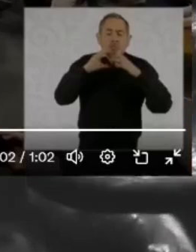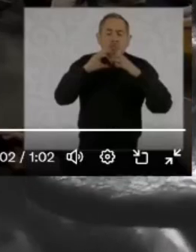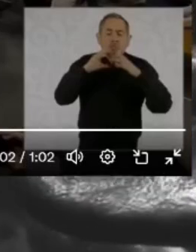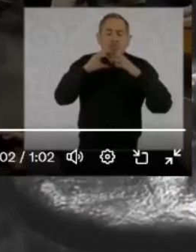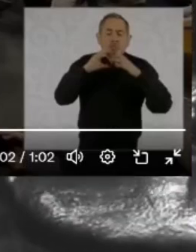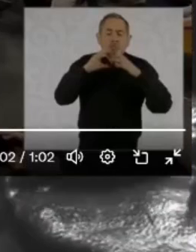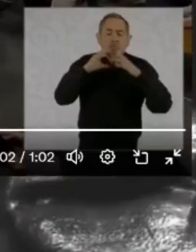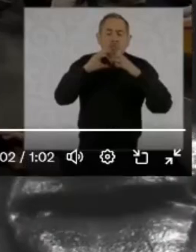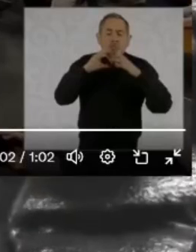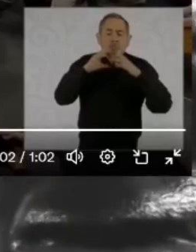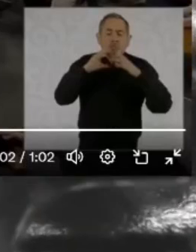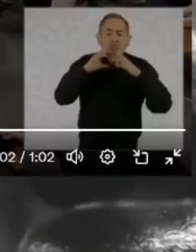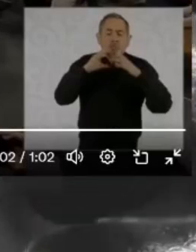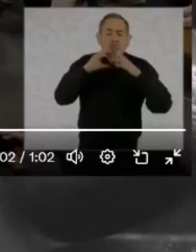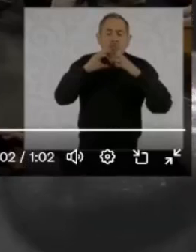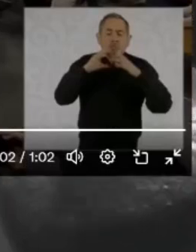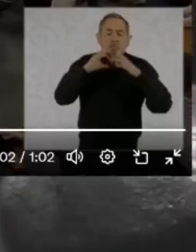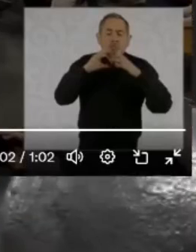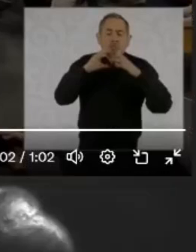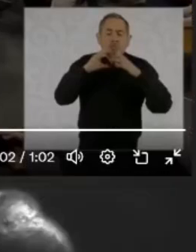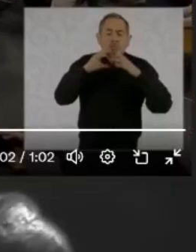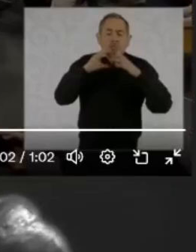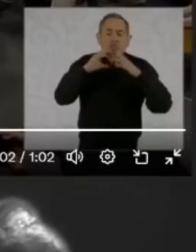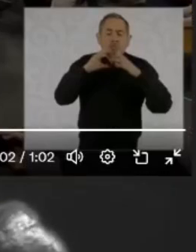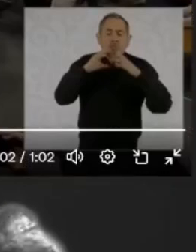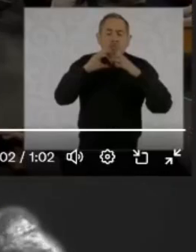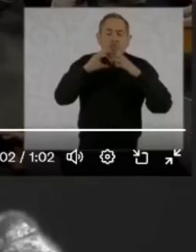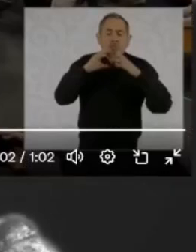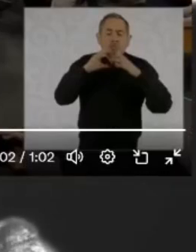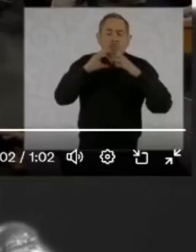la cuarta transformación, por lo que quiso hacer.